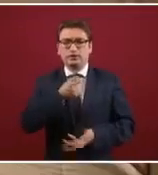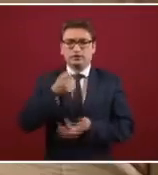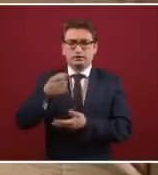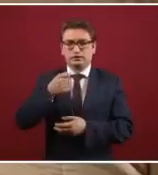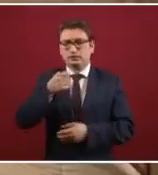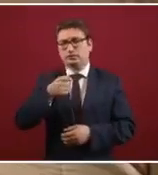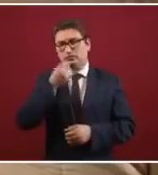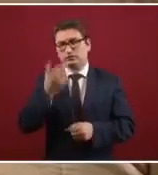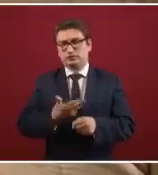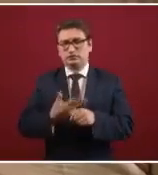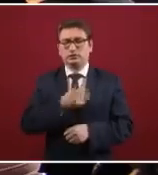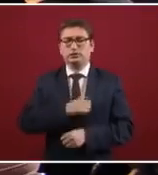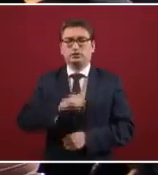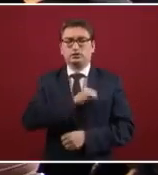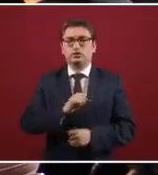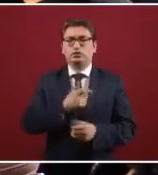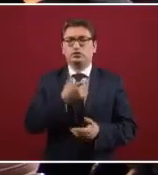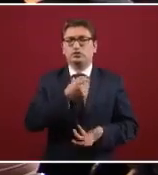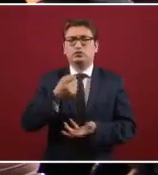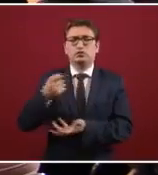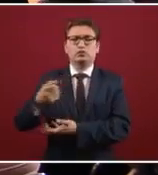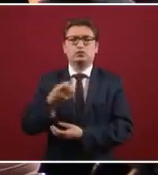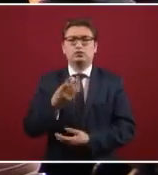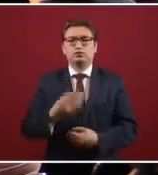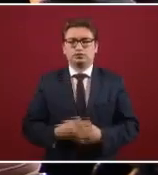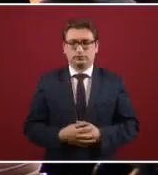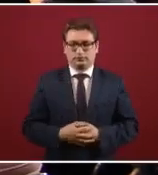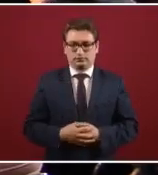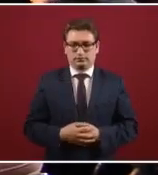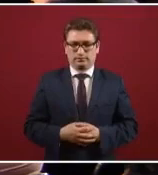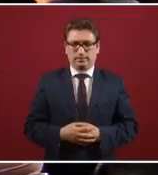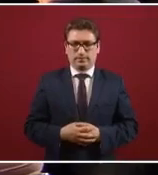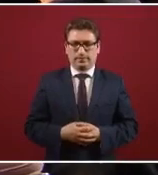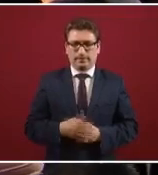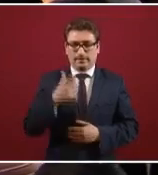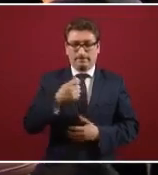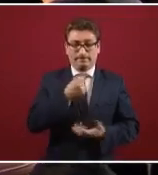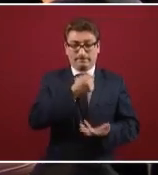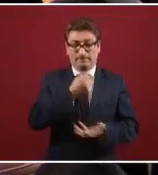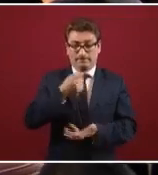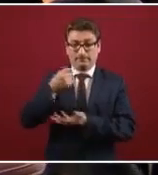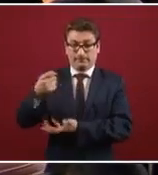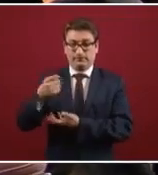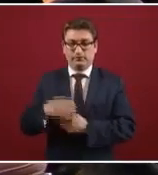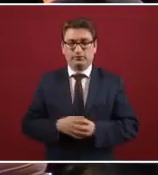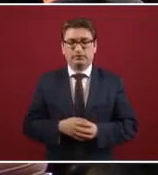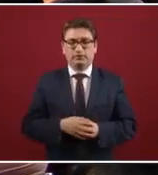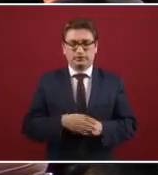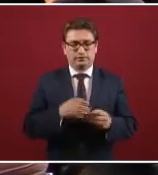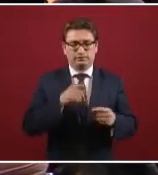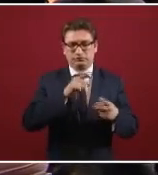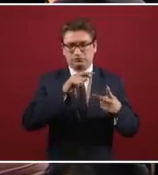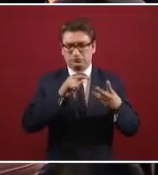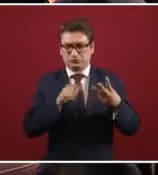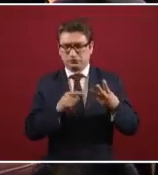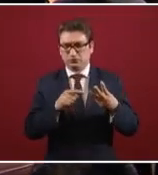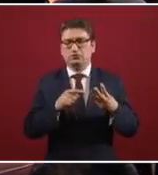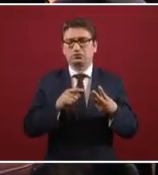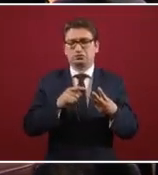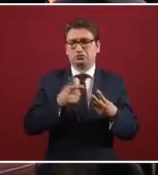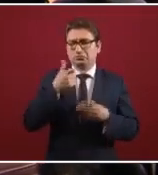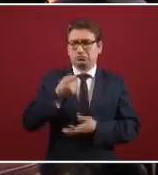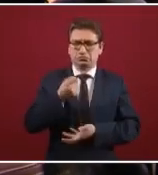secretaria de salud mira los montos que se adjudicaron a cada una de estas tres partes fueron en